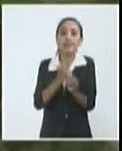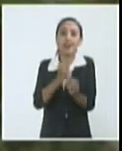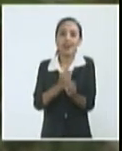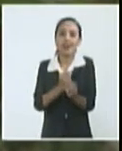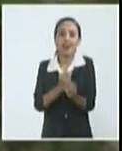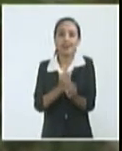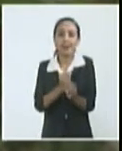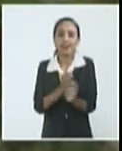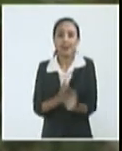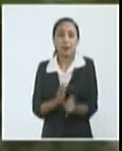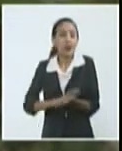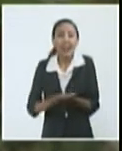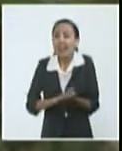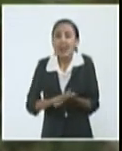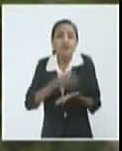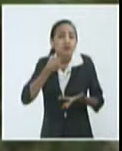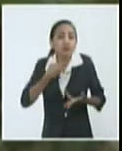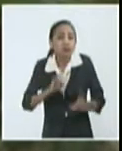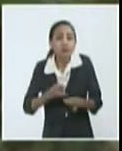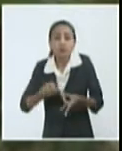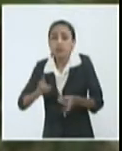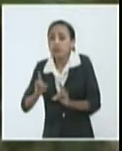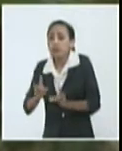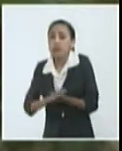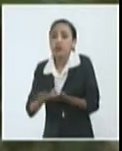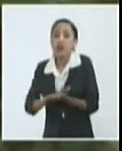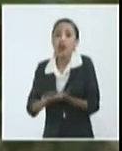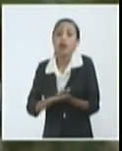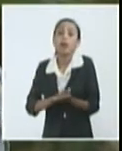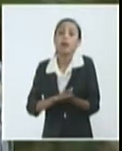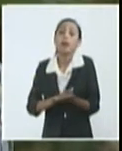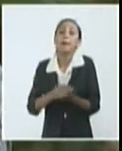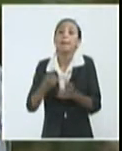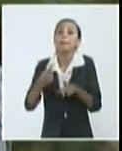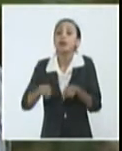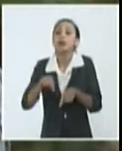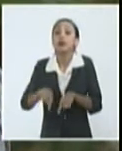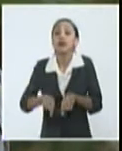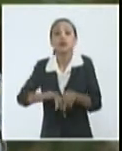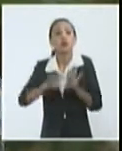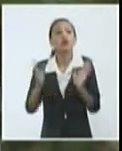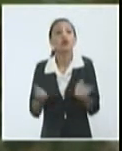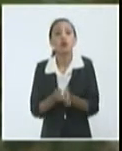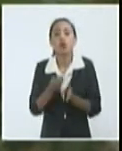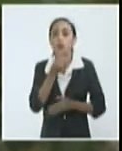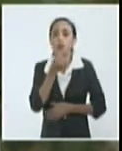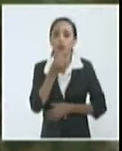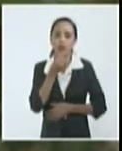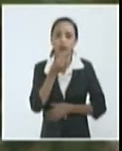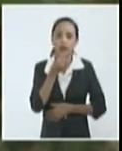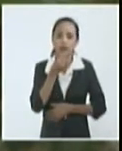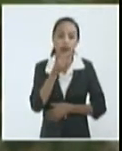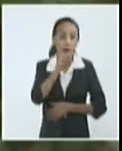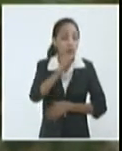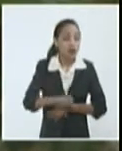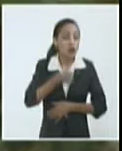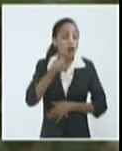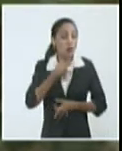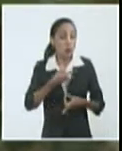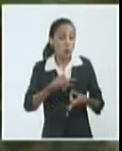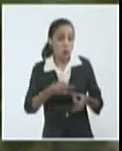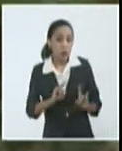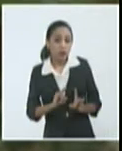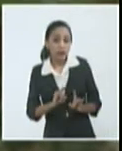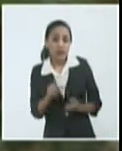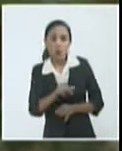más muriera y sobre todo para que en todo lo posible los fallecimientos, las muertes